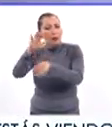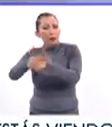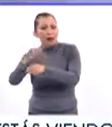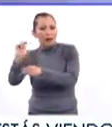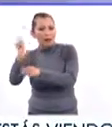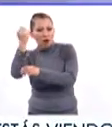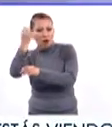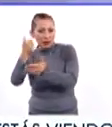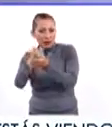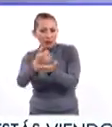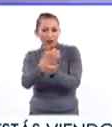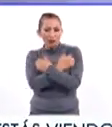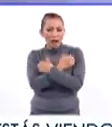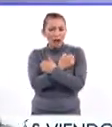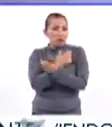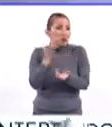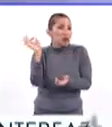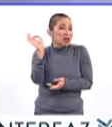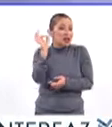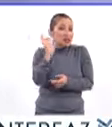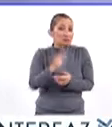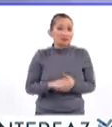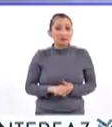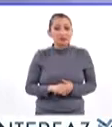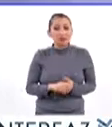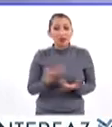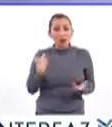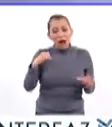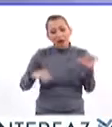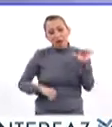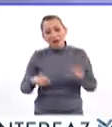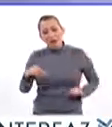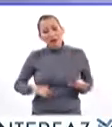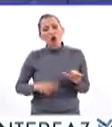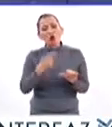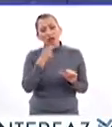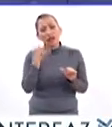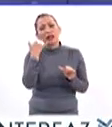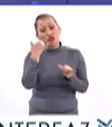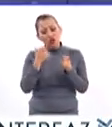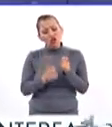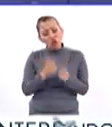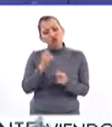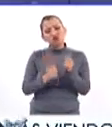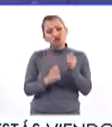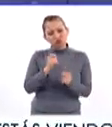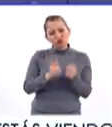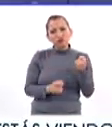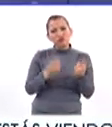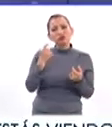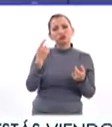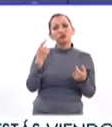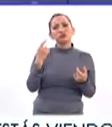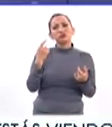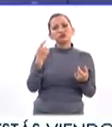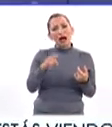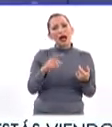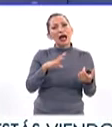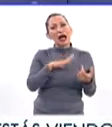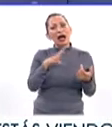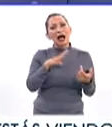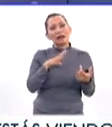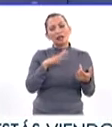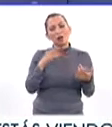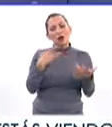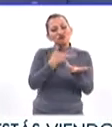más estas herramientas, ¿no? Porque se me ocurre a lo mejor pues dinámicas en las que se utilicen los celulares en la clase, ¿no? Sí, para claro. que así haya,